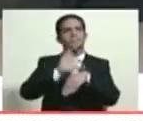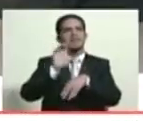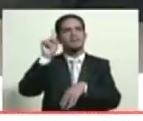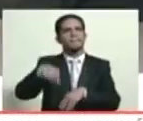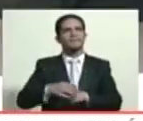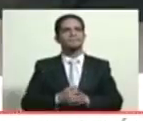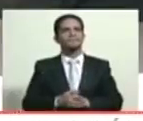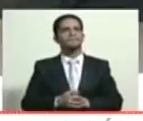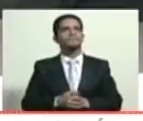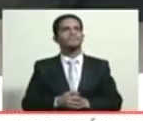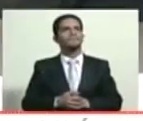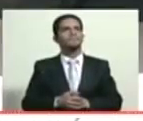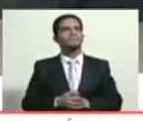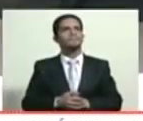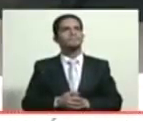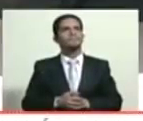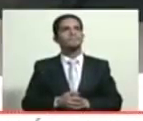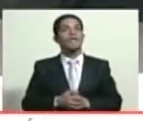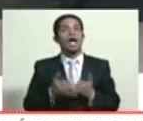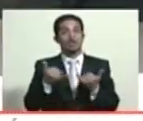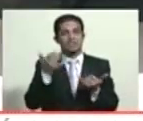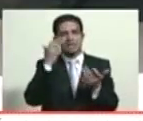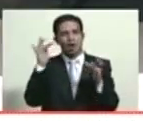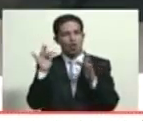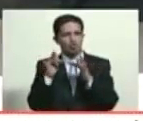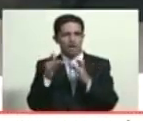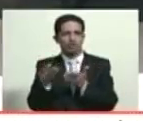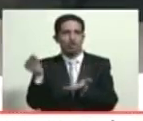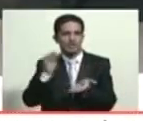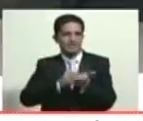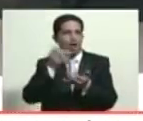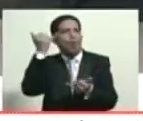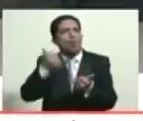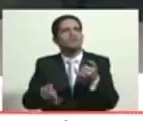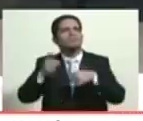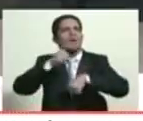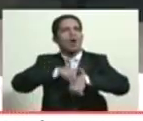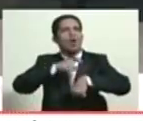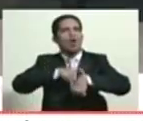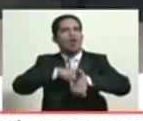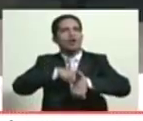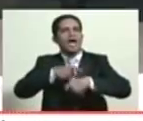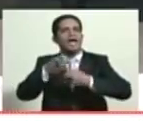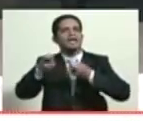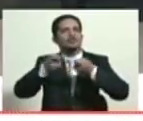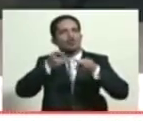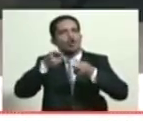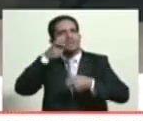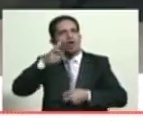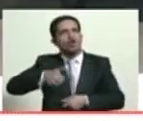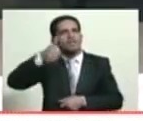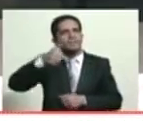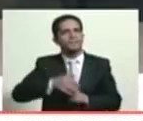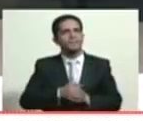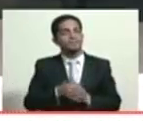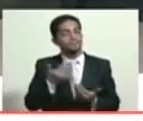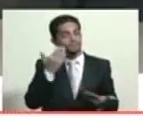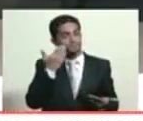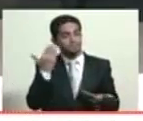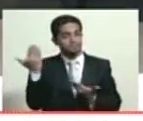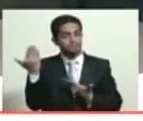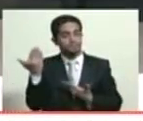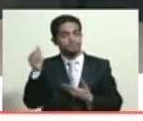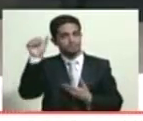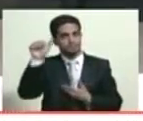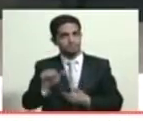Haremos un paréntesis en esta información para trasladarnos en vivo y directo. Se genera información de último minuto en la Contraloría General de la República. En el lugar, nuestra compañera Egni